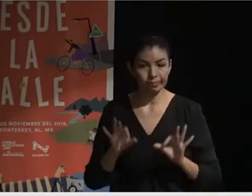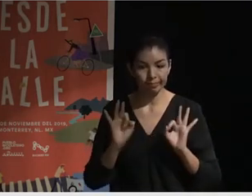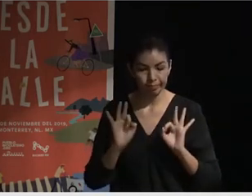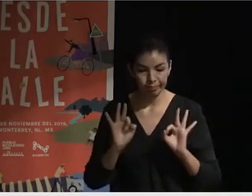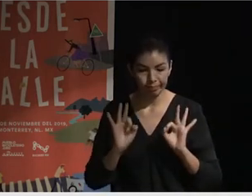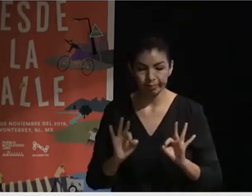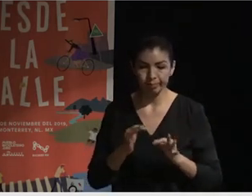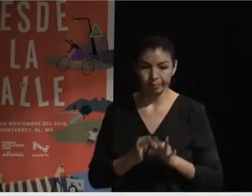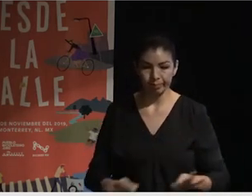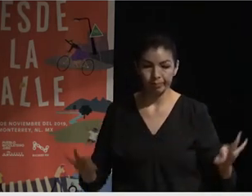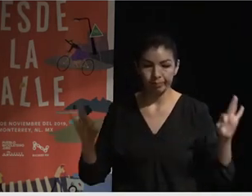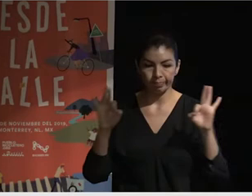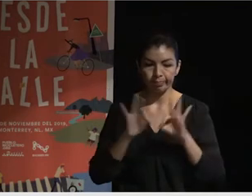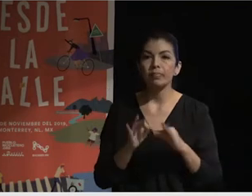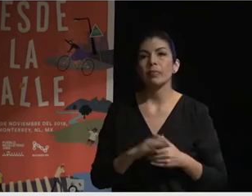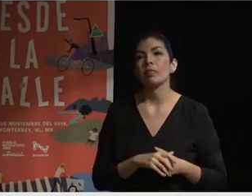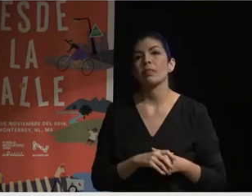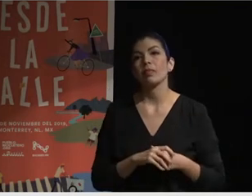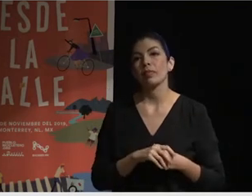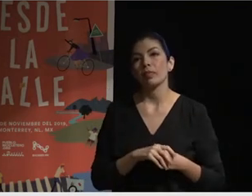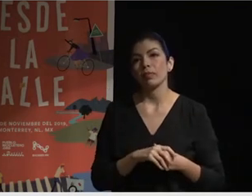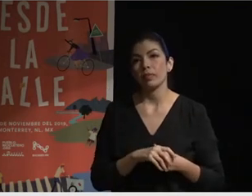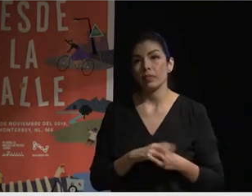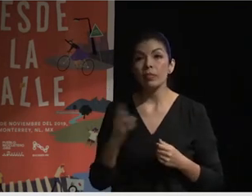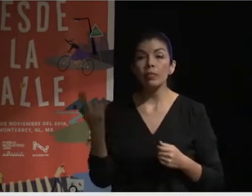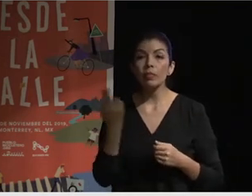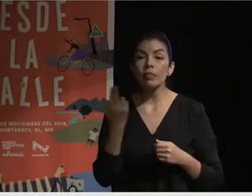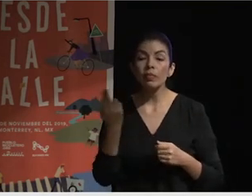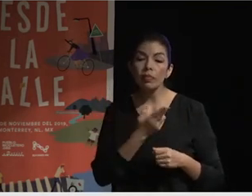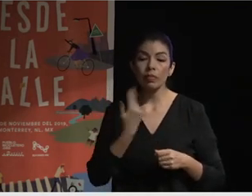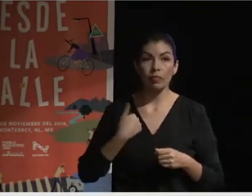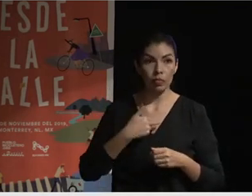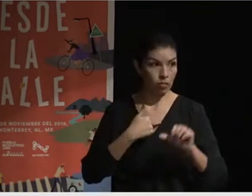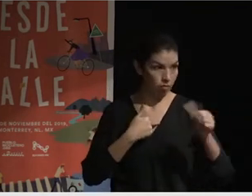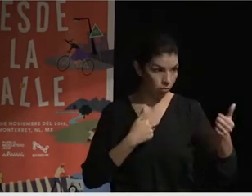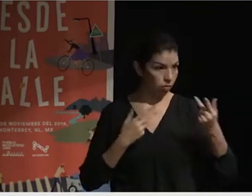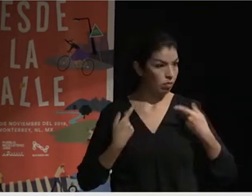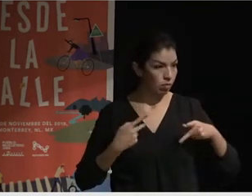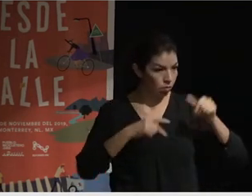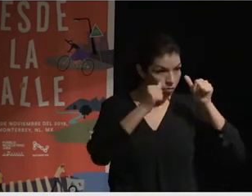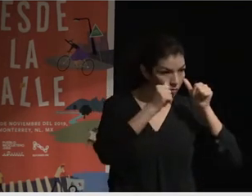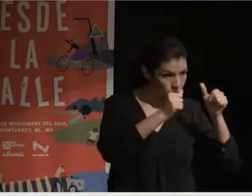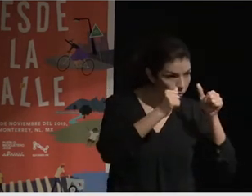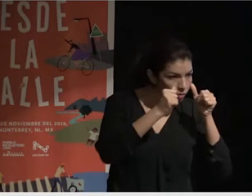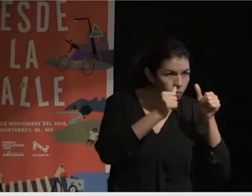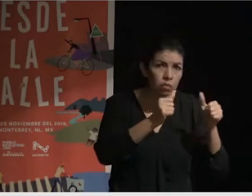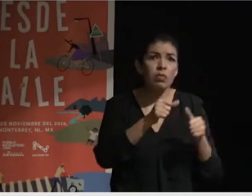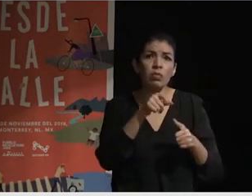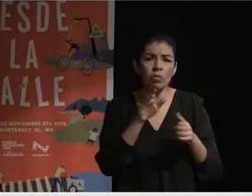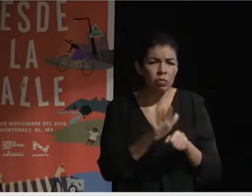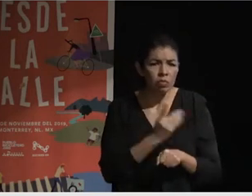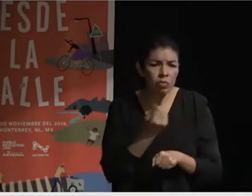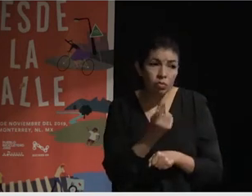comentaban, de que tenemos que tomar en cuenta a esas otras personas que viven en la calle, que son las que usan también el espacio,